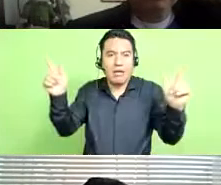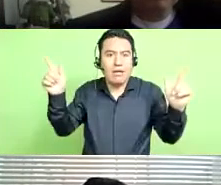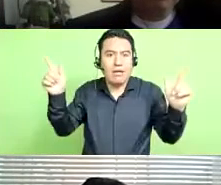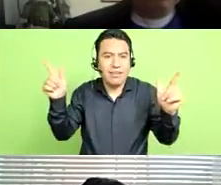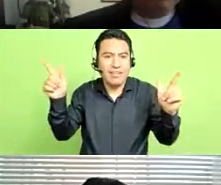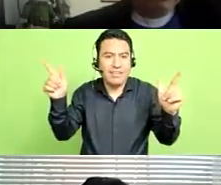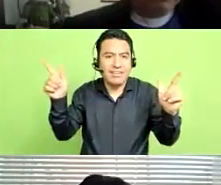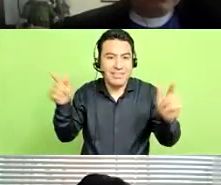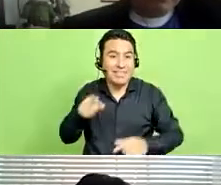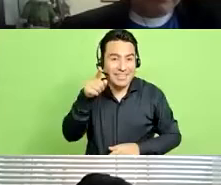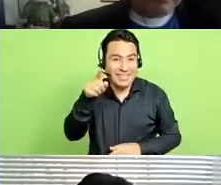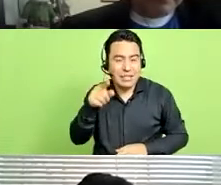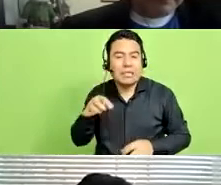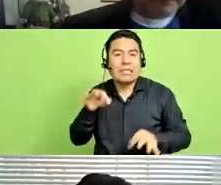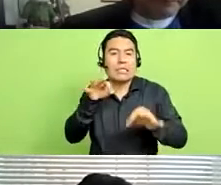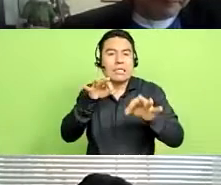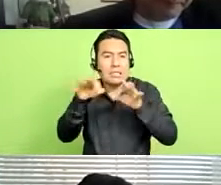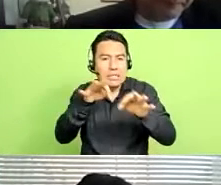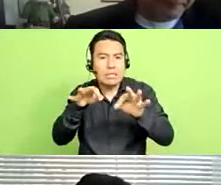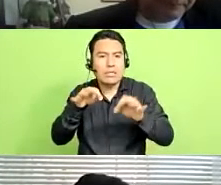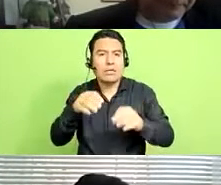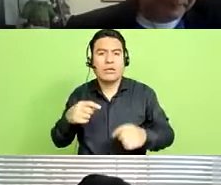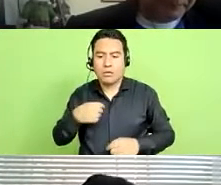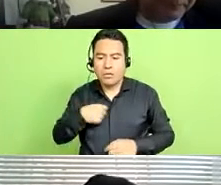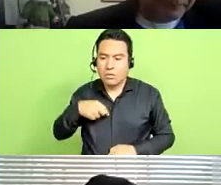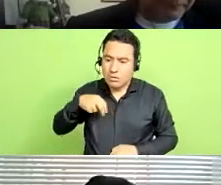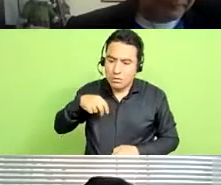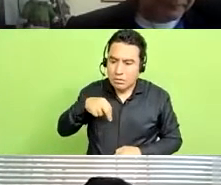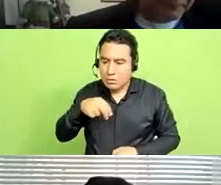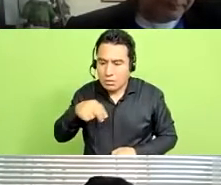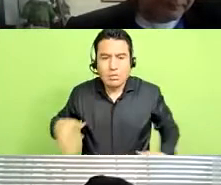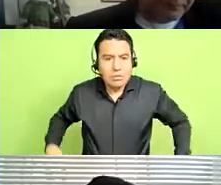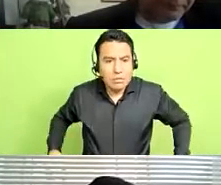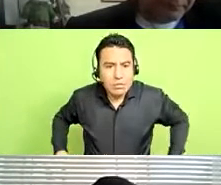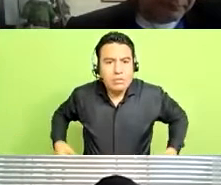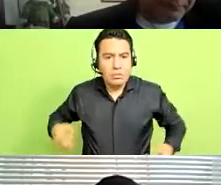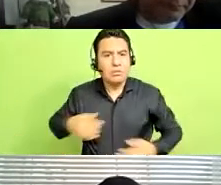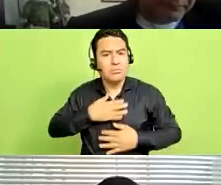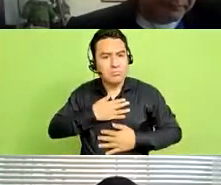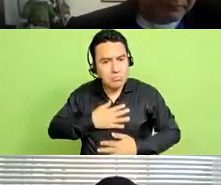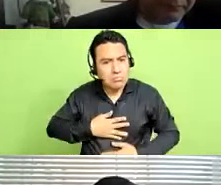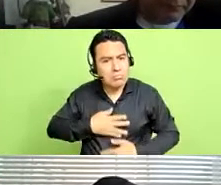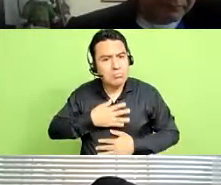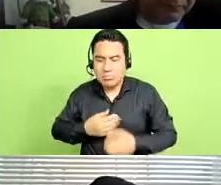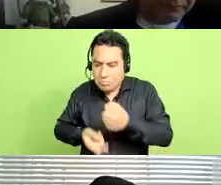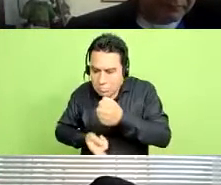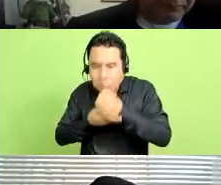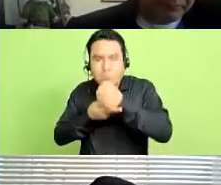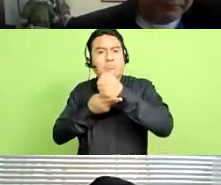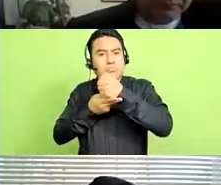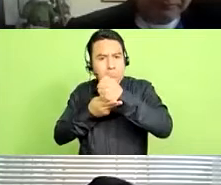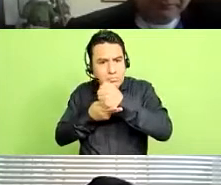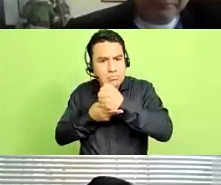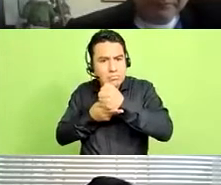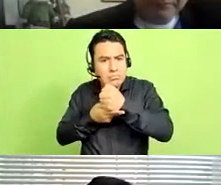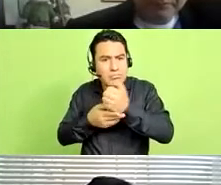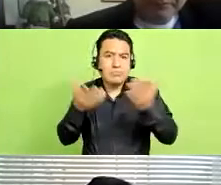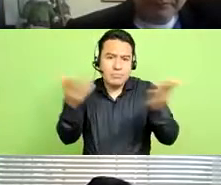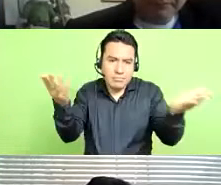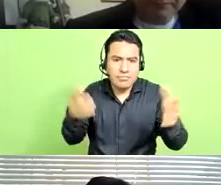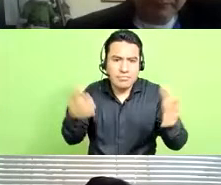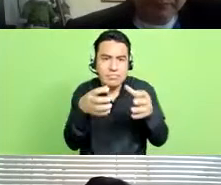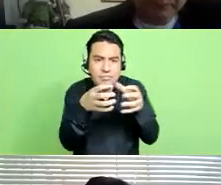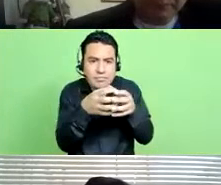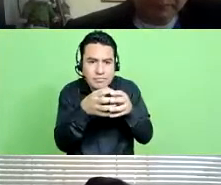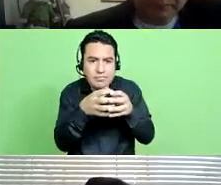también de manera segura tranquila a los diferentes espacios de las edificaciones en ese contexto la dirección de accesibilidad